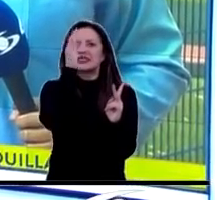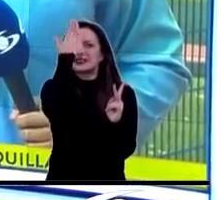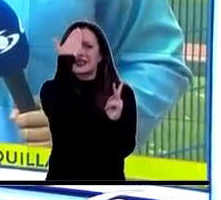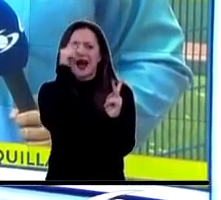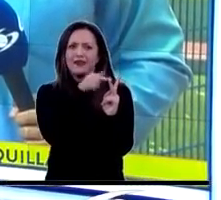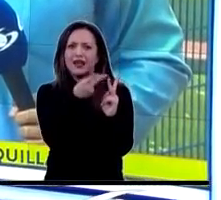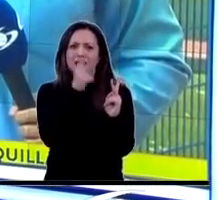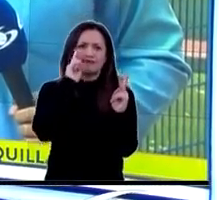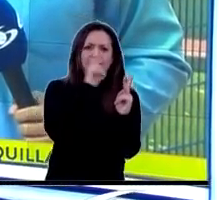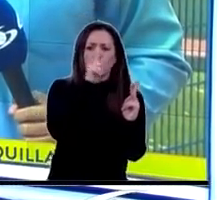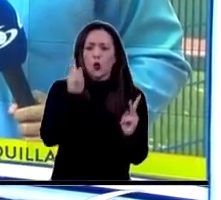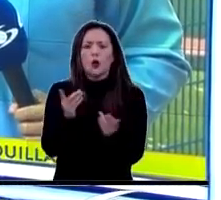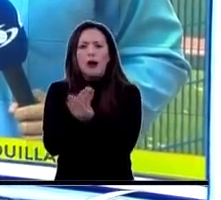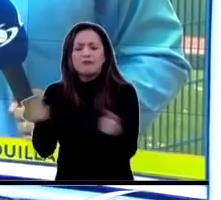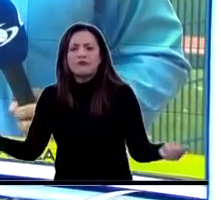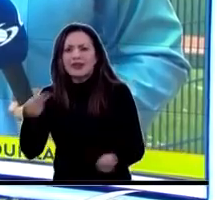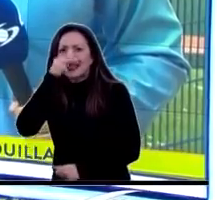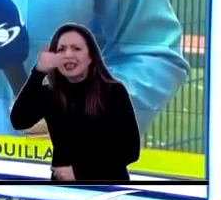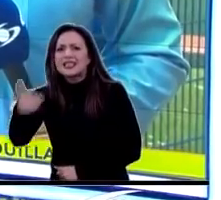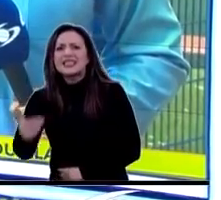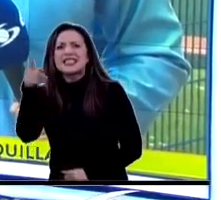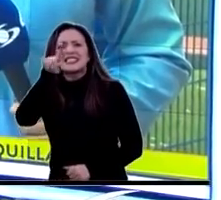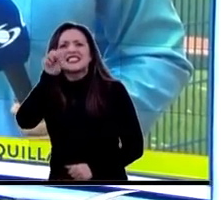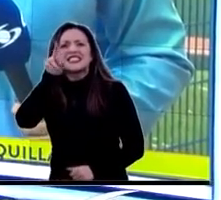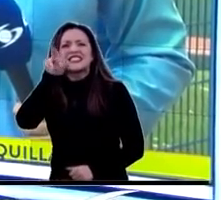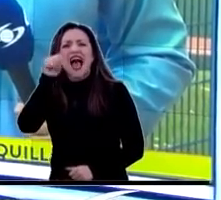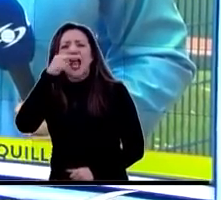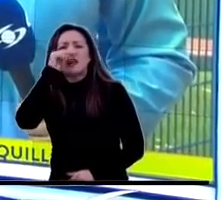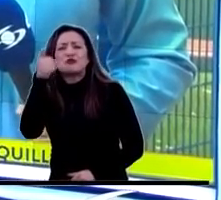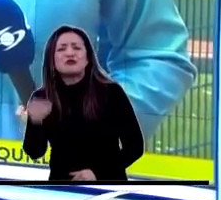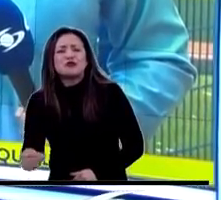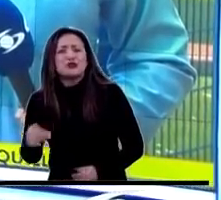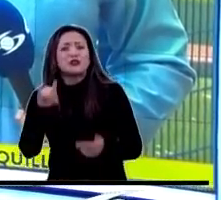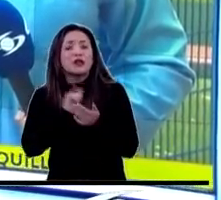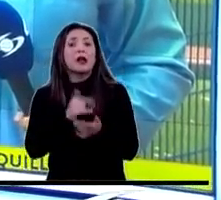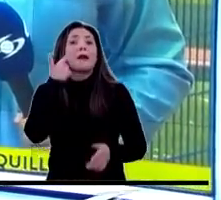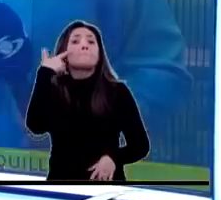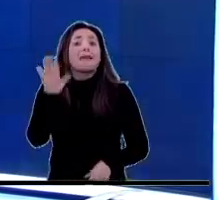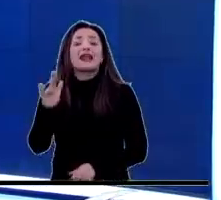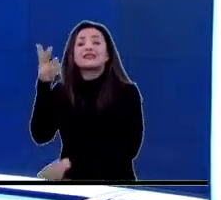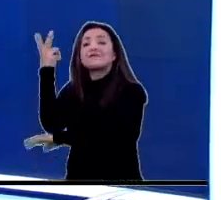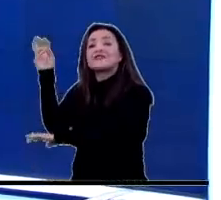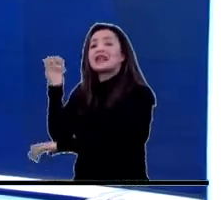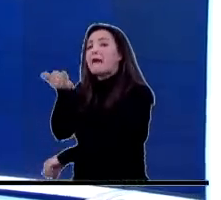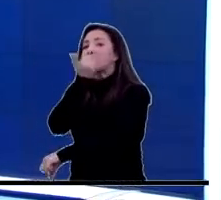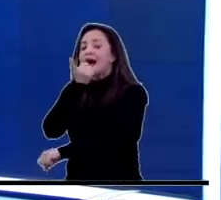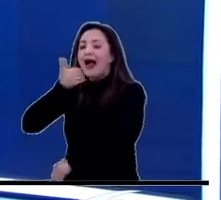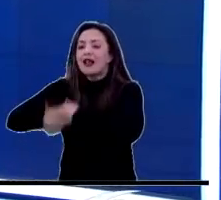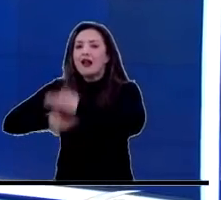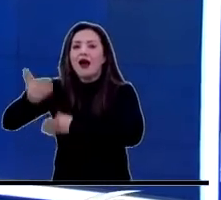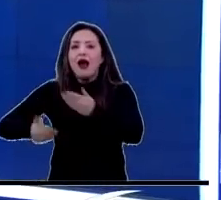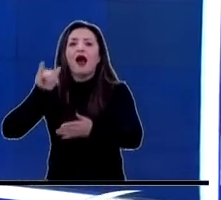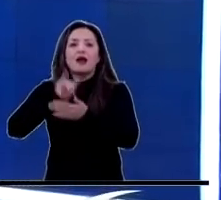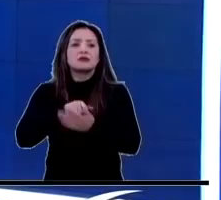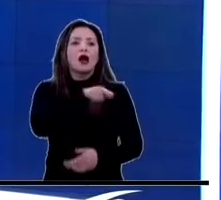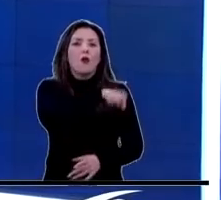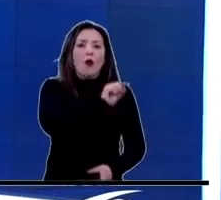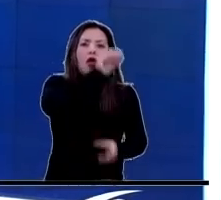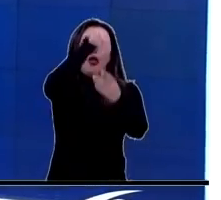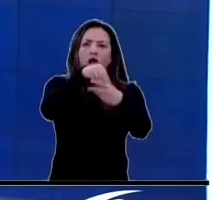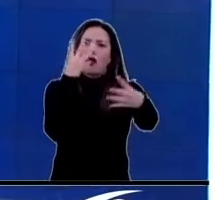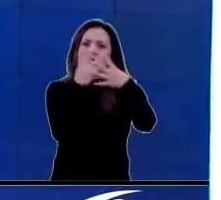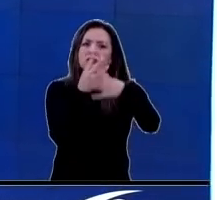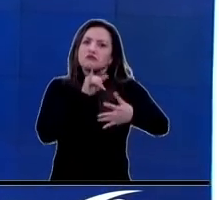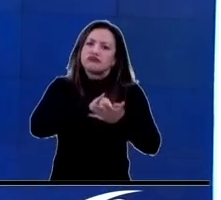Supuestos errores por parte de la Fiscalía al momento de la recaptura habrían impedido la permanencia en la cárcel de